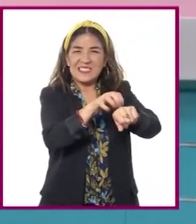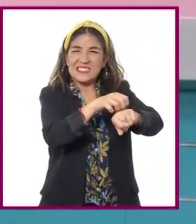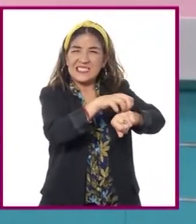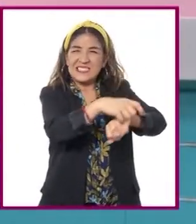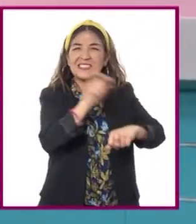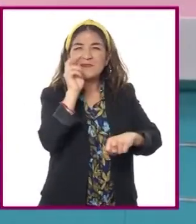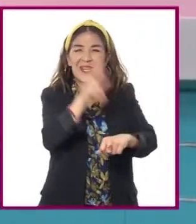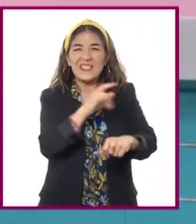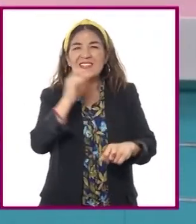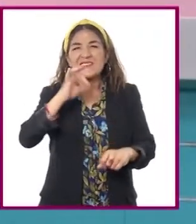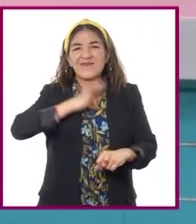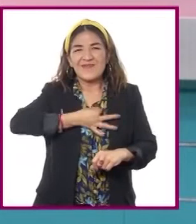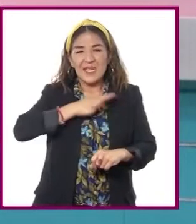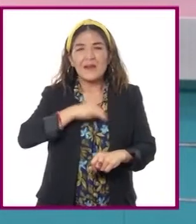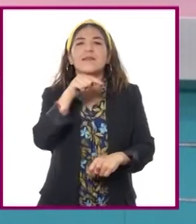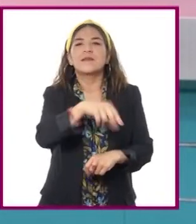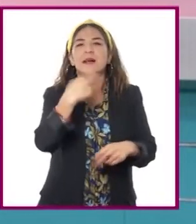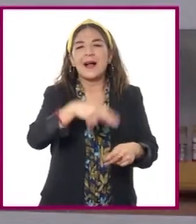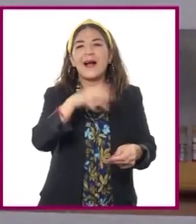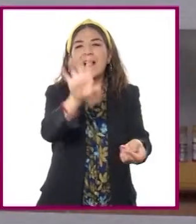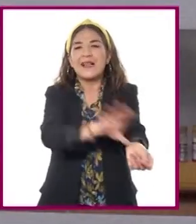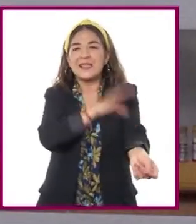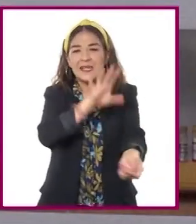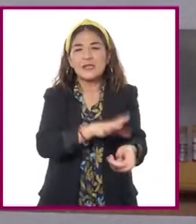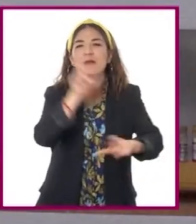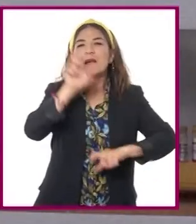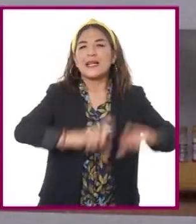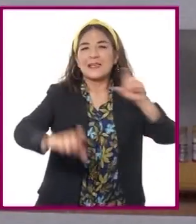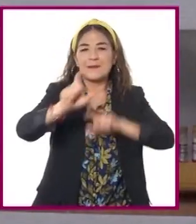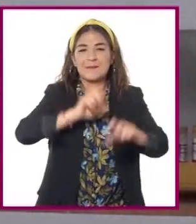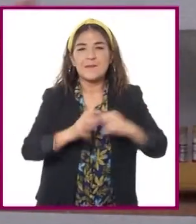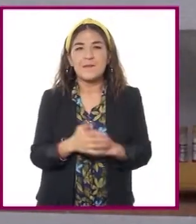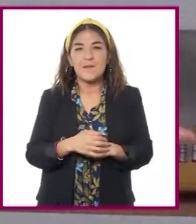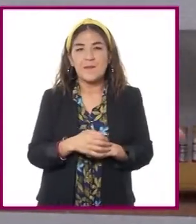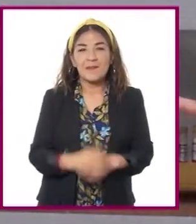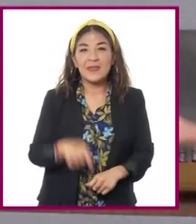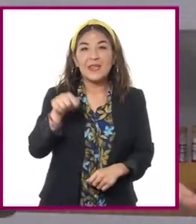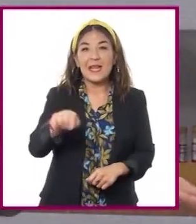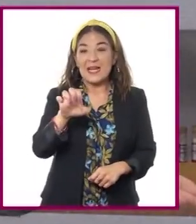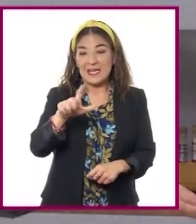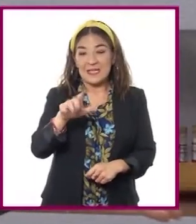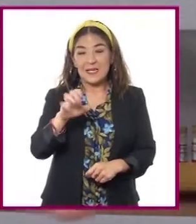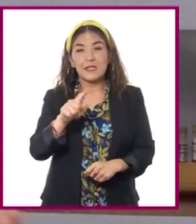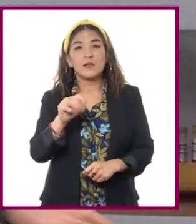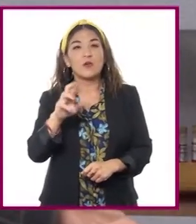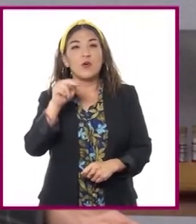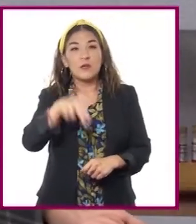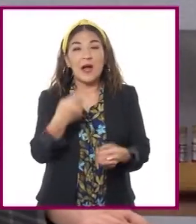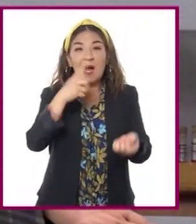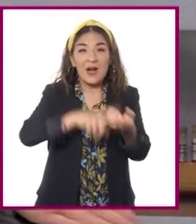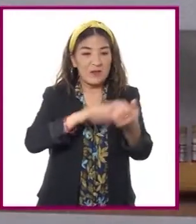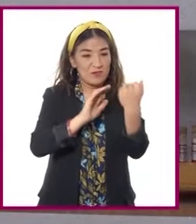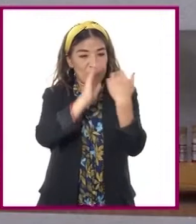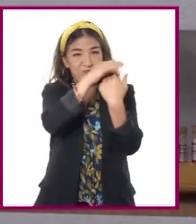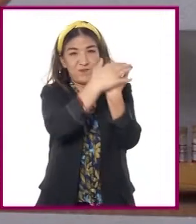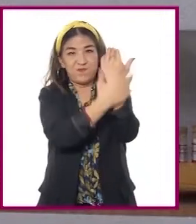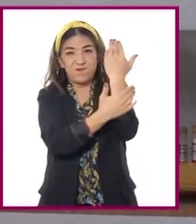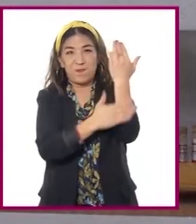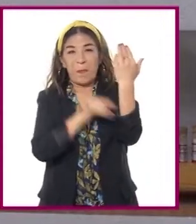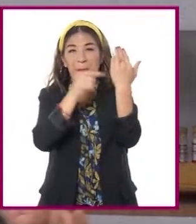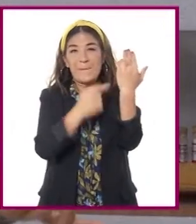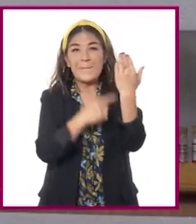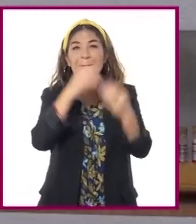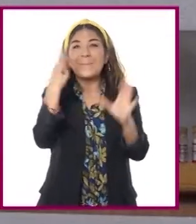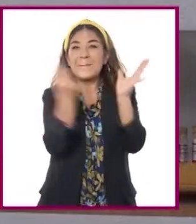un proceso electroquímico. Los electrones no pueden acumularse en la superficie del metal. Siempre